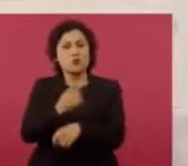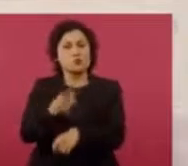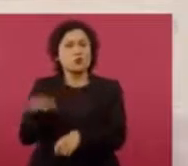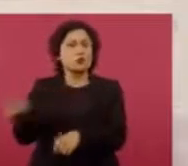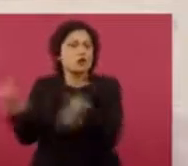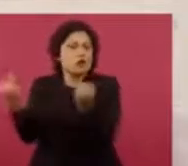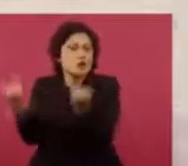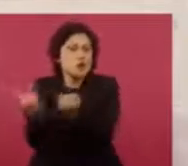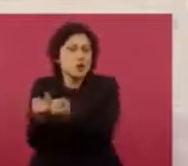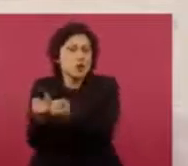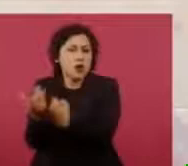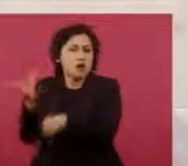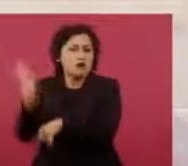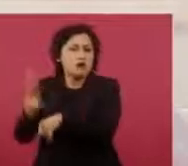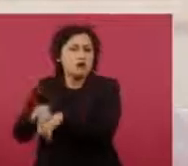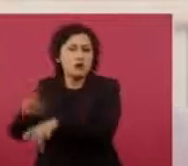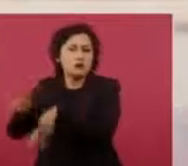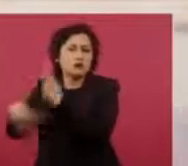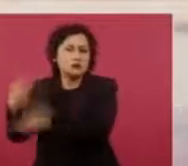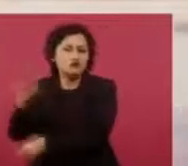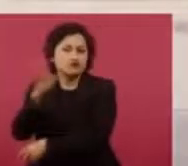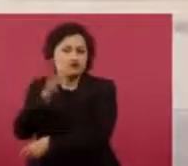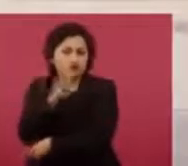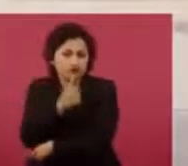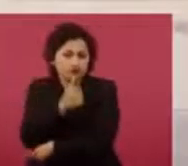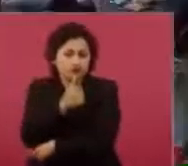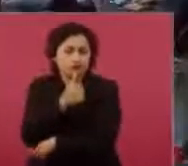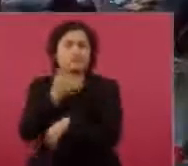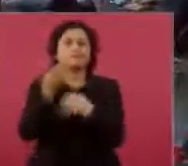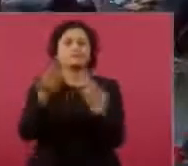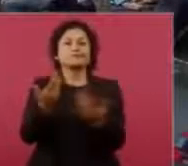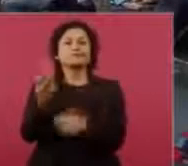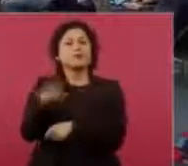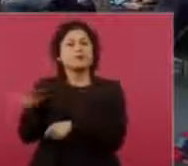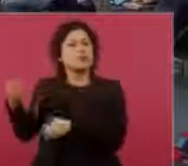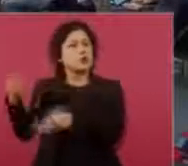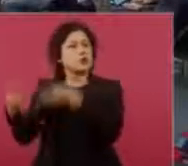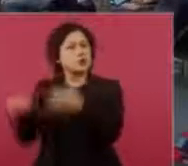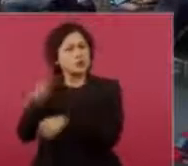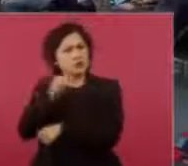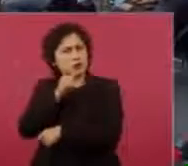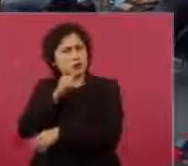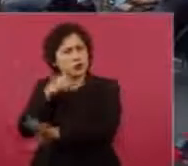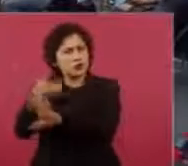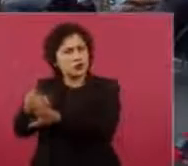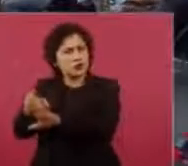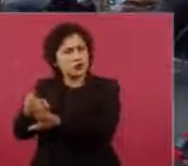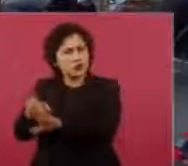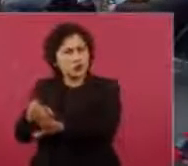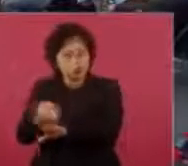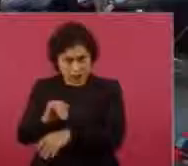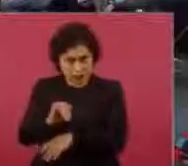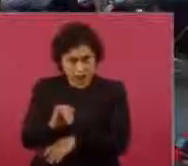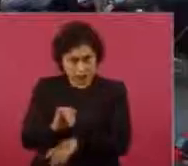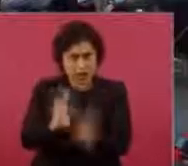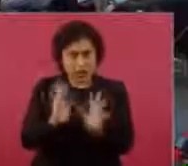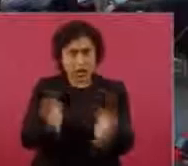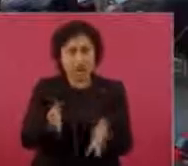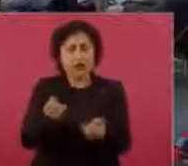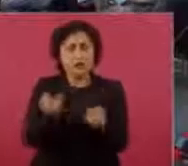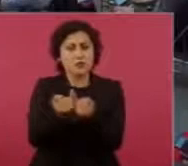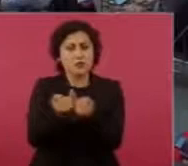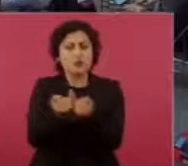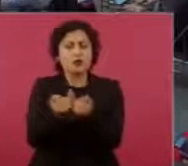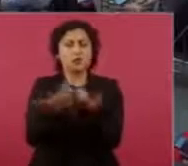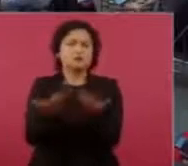no grato pero no le han hecho juicio O sí no también también Sí entonces pues